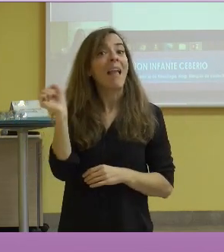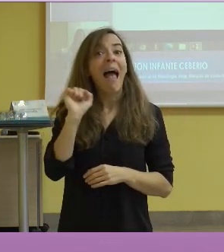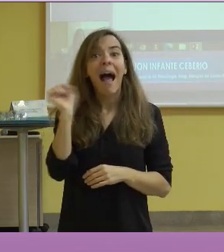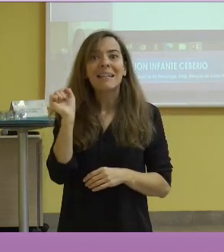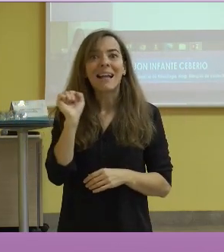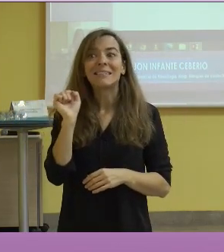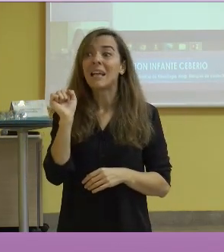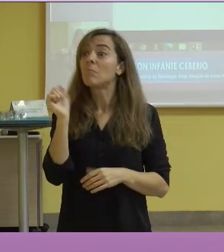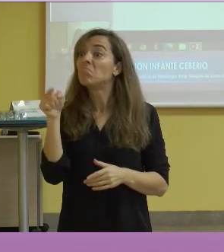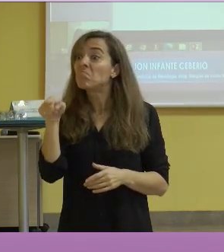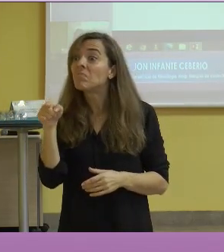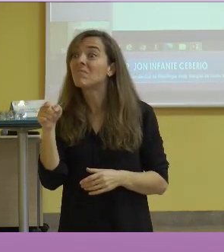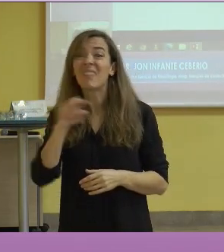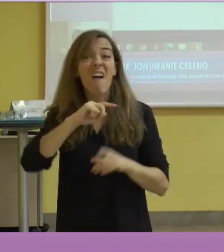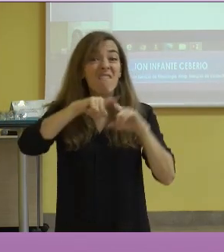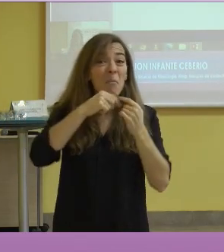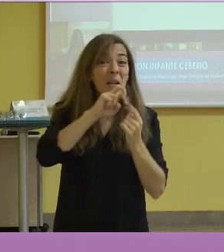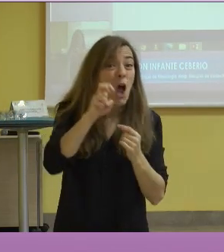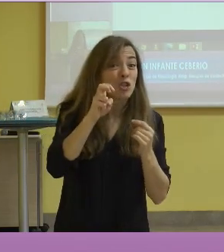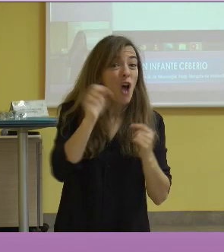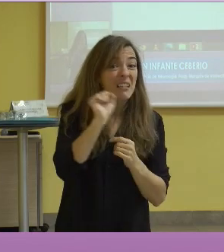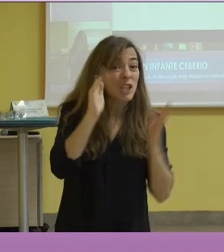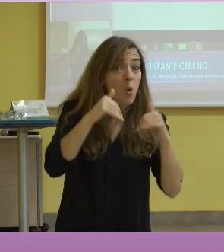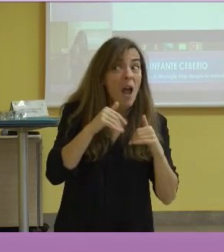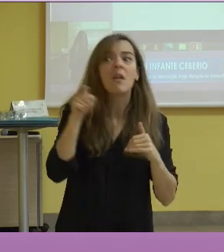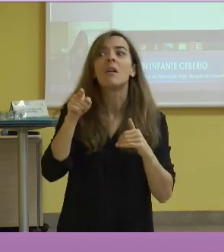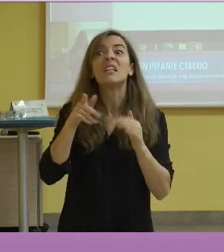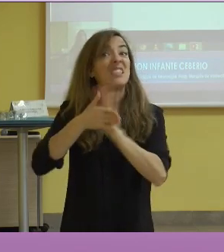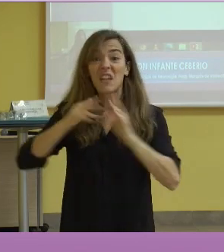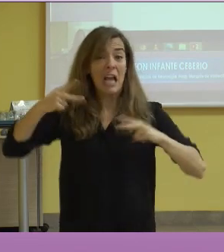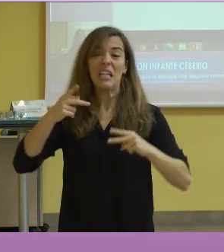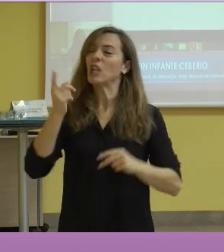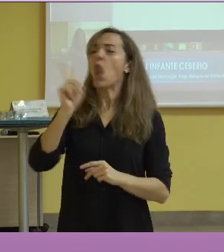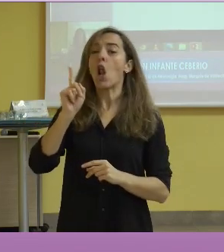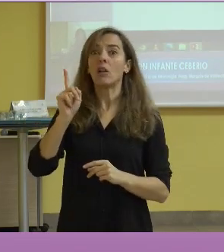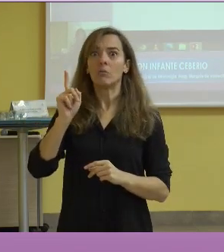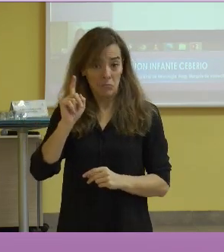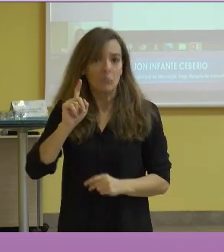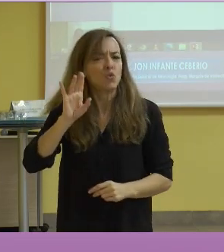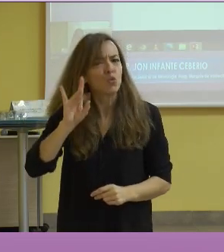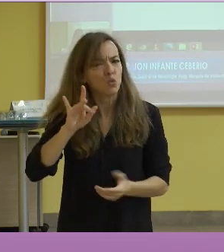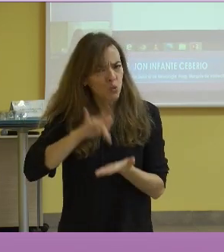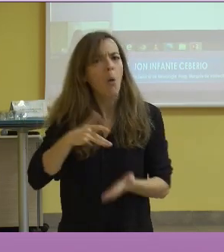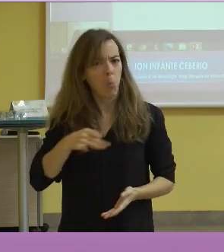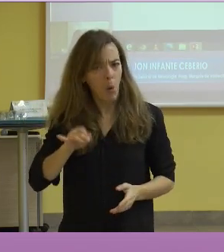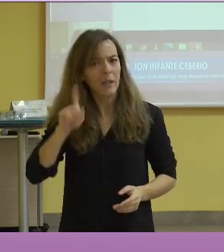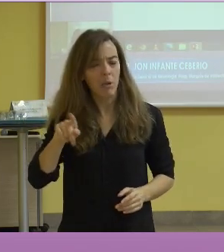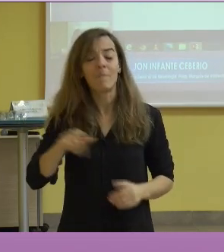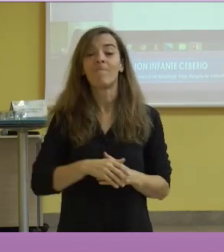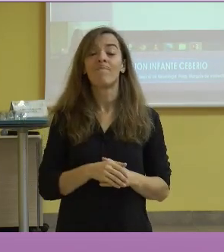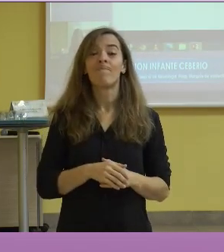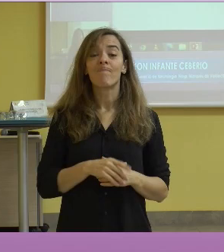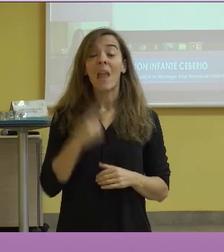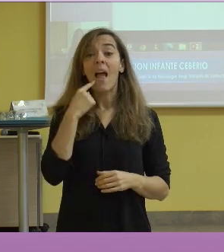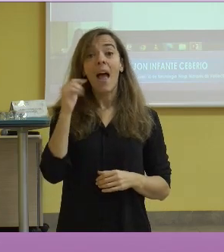haya otros casos en la familia no significa que no sea genética. Dentro de las ataxias que se presentan